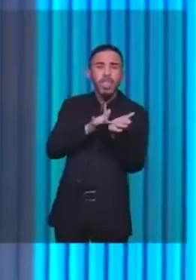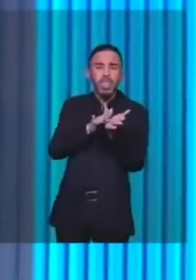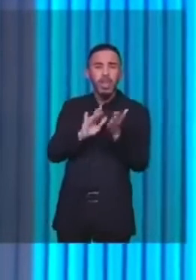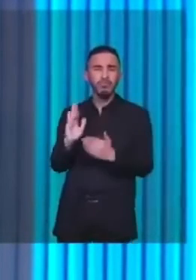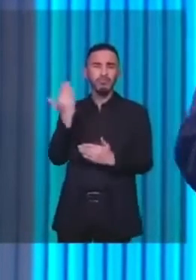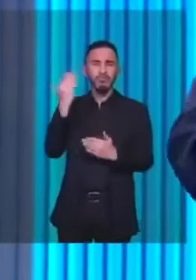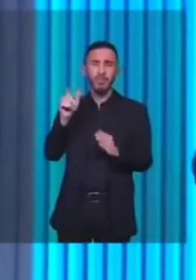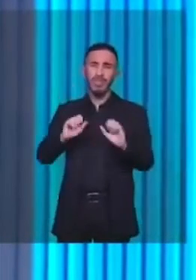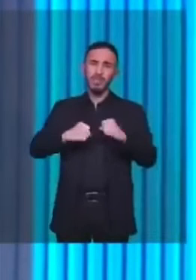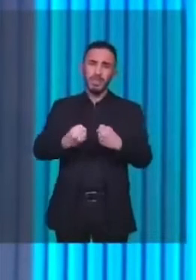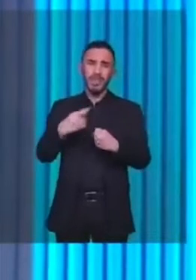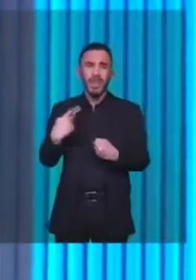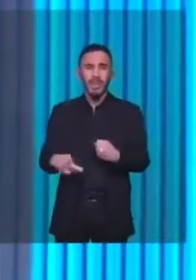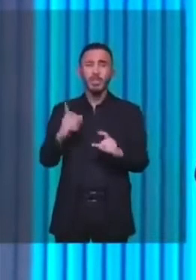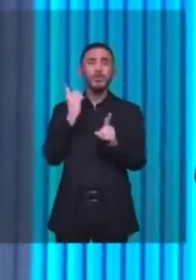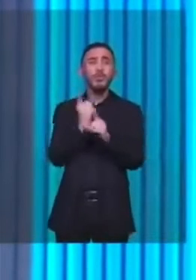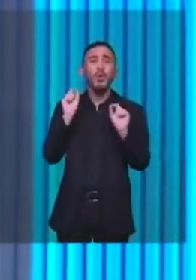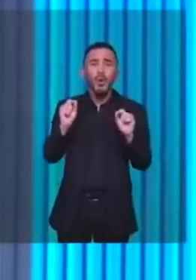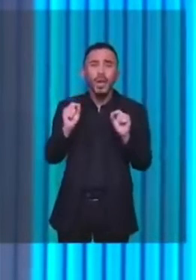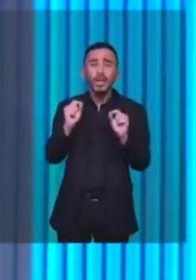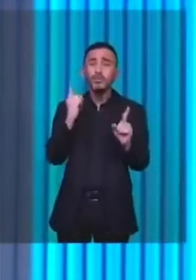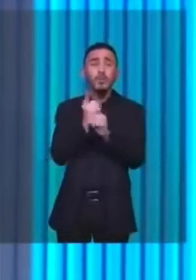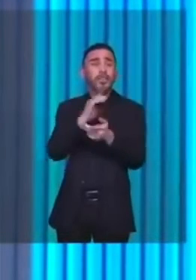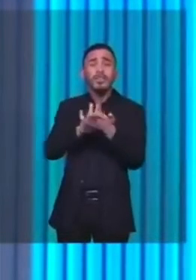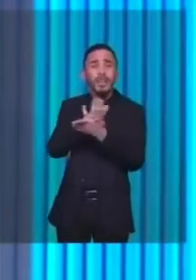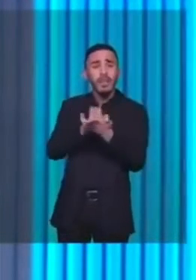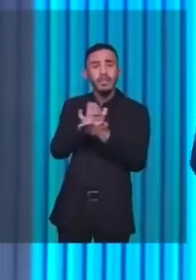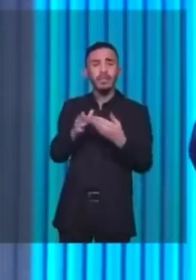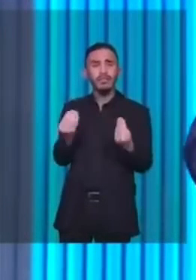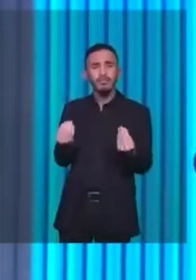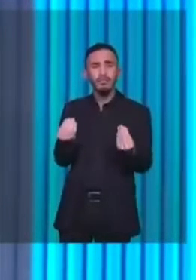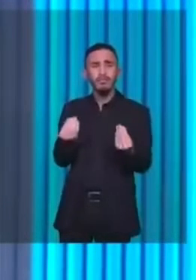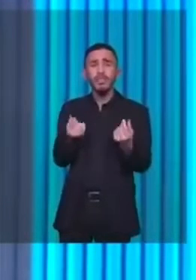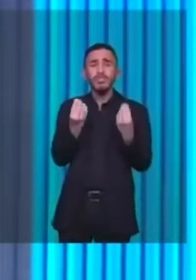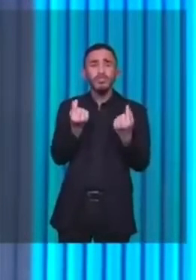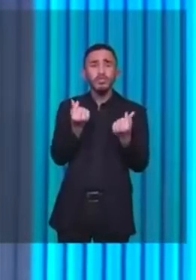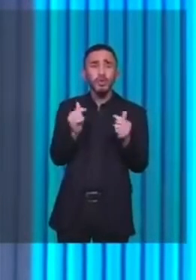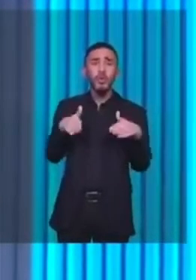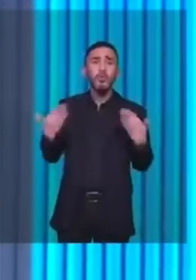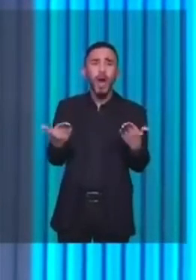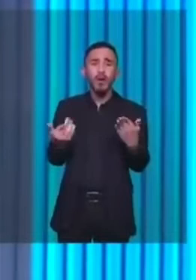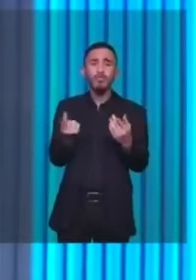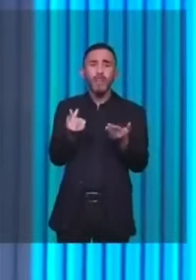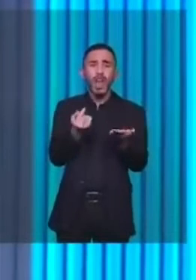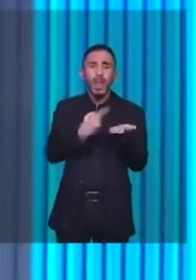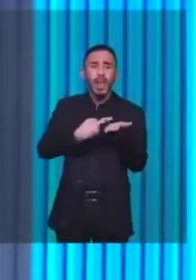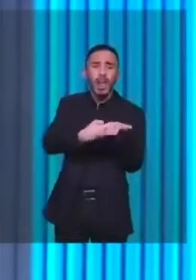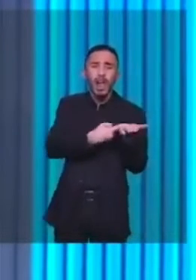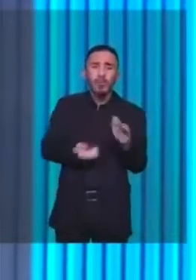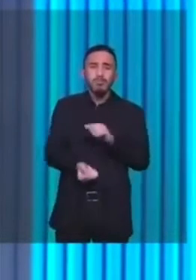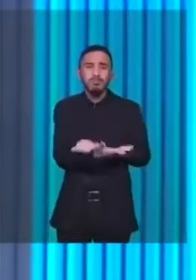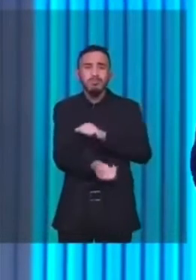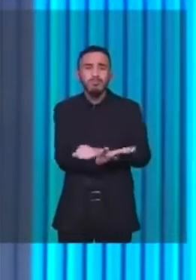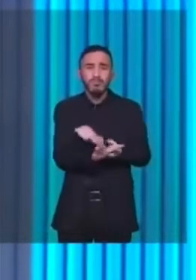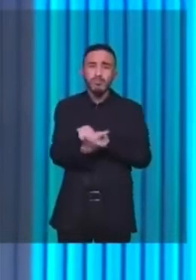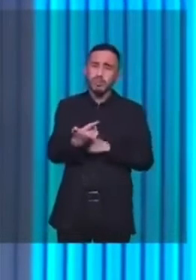presidente del Brasil, estamos hablando de Lula da Silva, son dos personas que conocen la función y el poder en